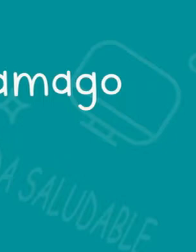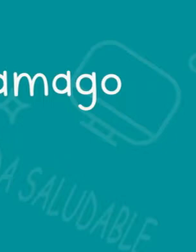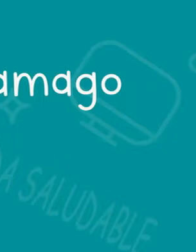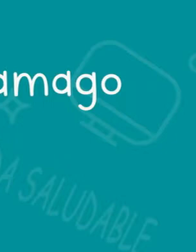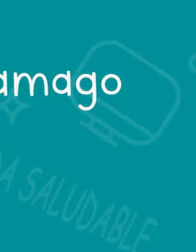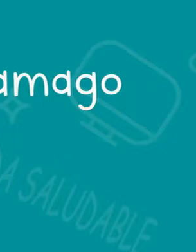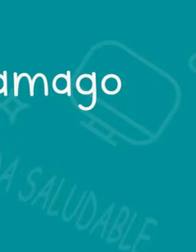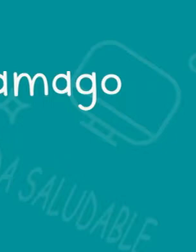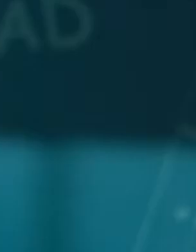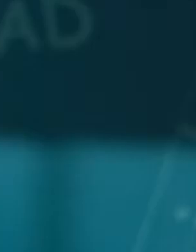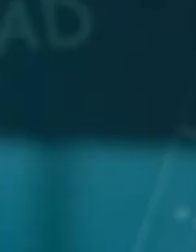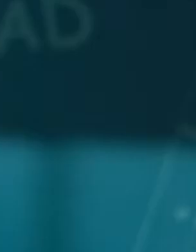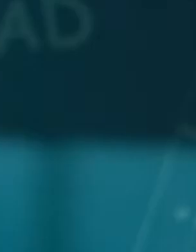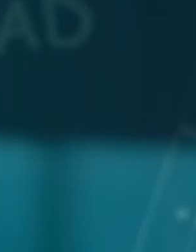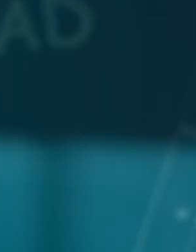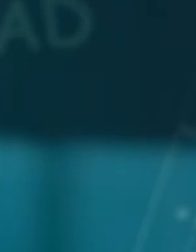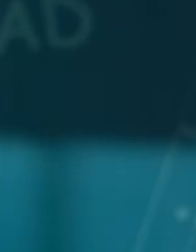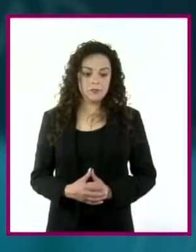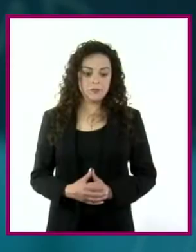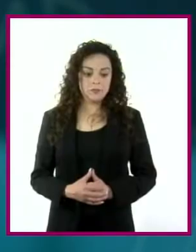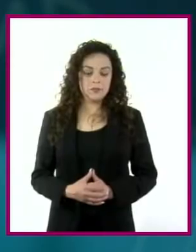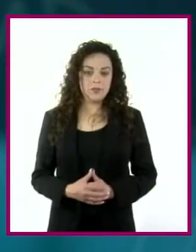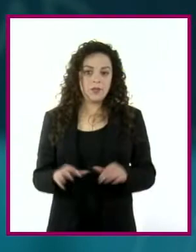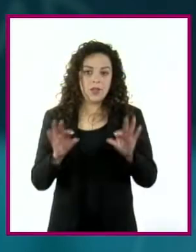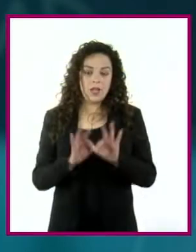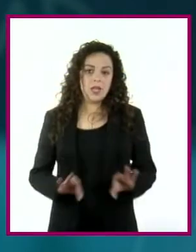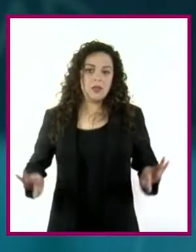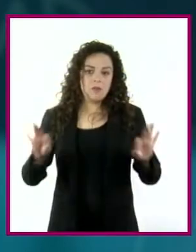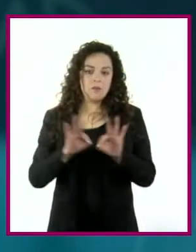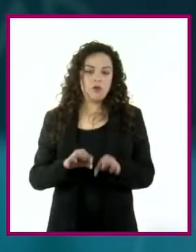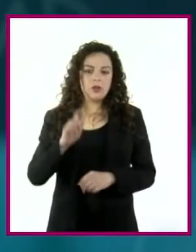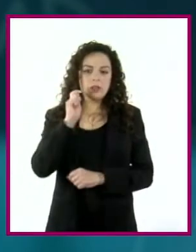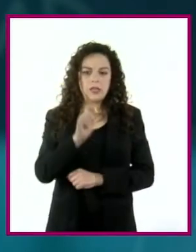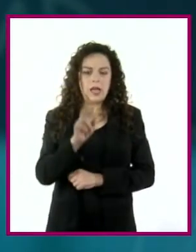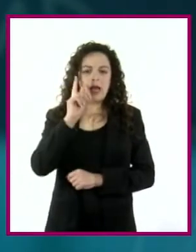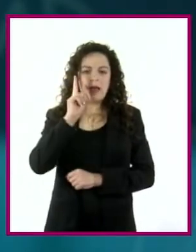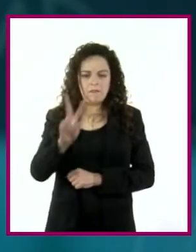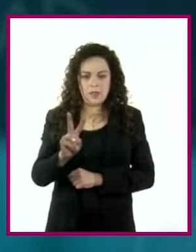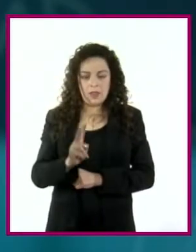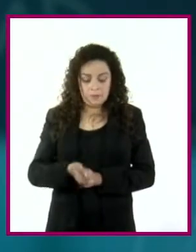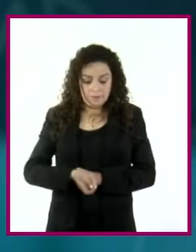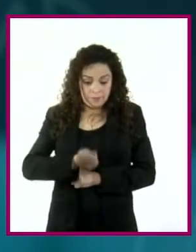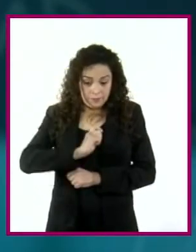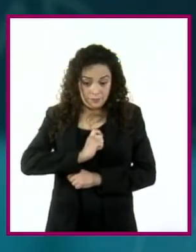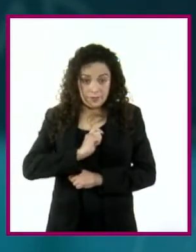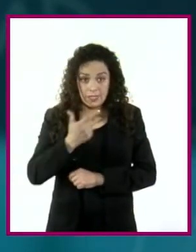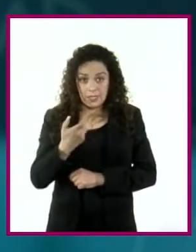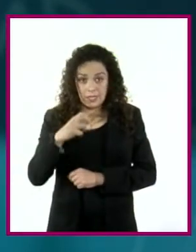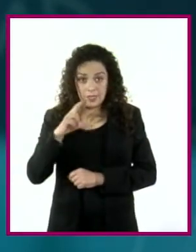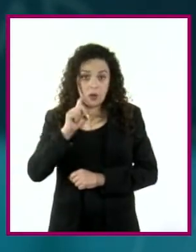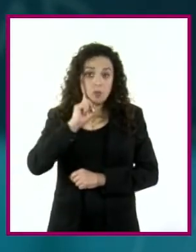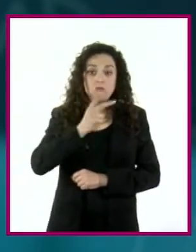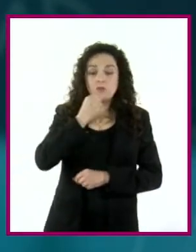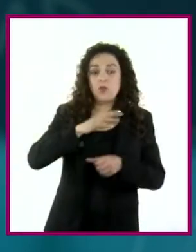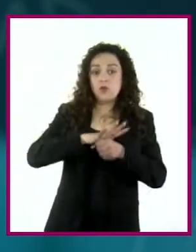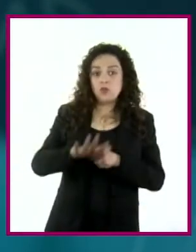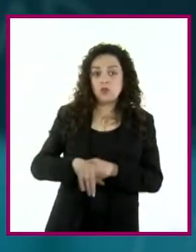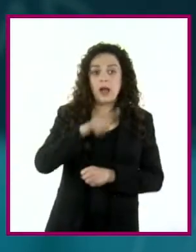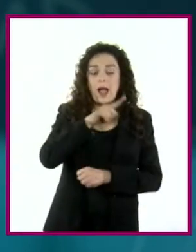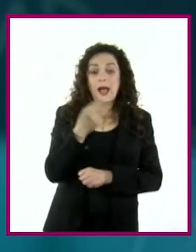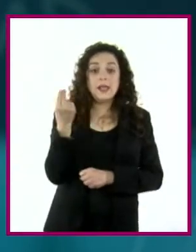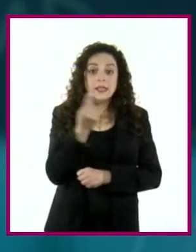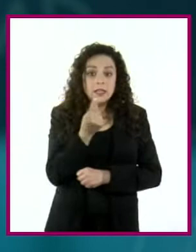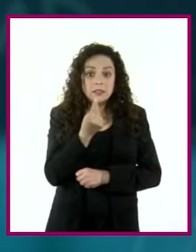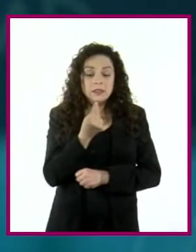negado. José Saramago. Es muy importante recalcar que la identidad de género no es una decisión ni un capricho. Es una expresión